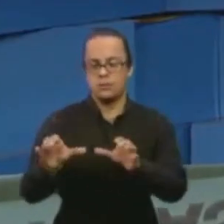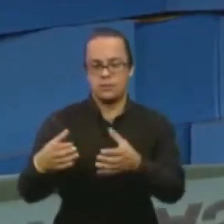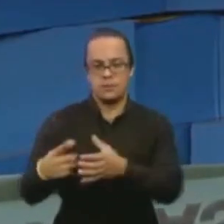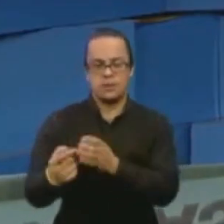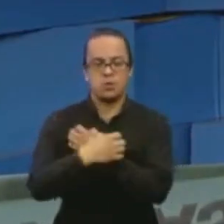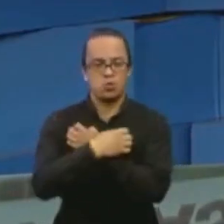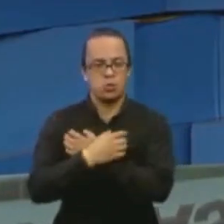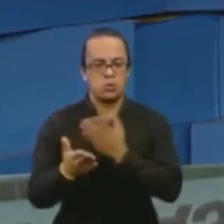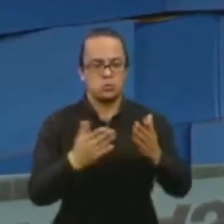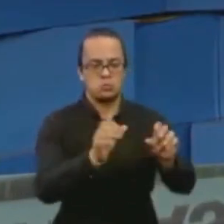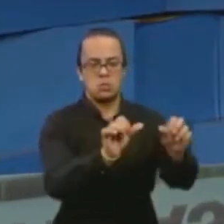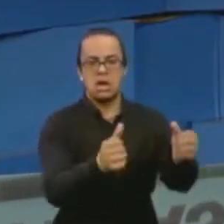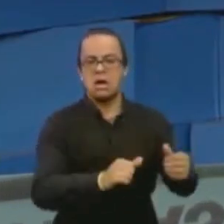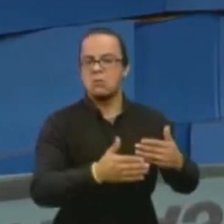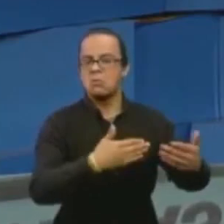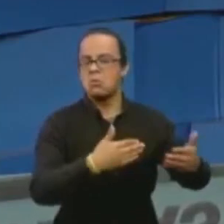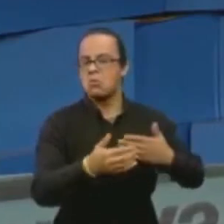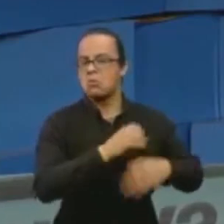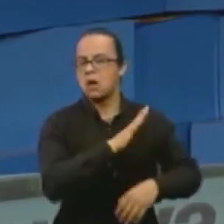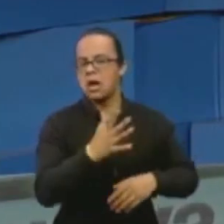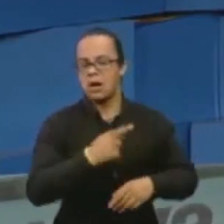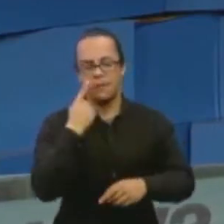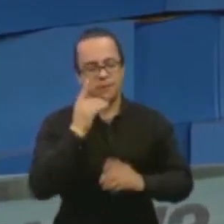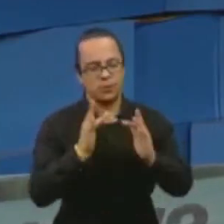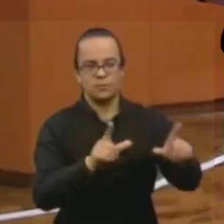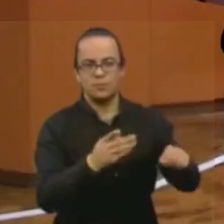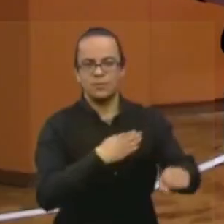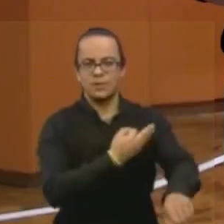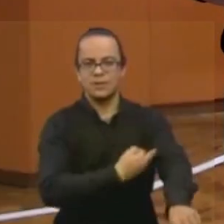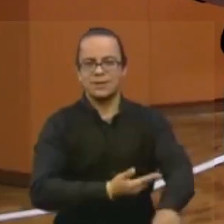y el arte popular. A ver, cuéntanos, Roberto, buenas tardes.